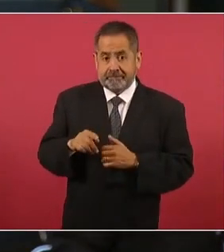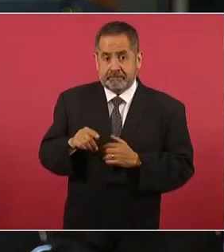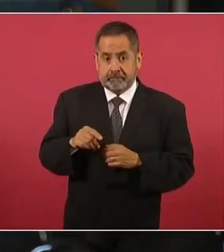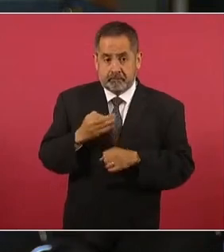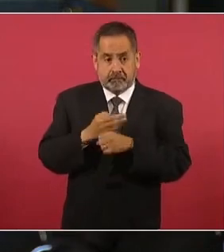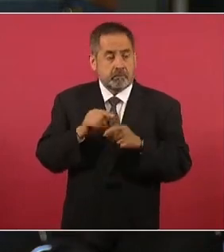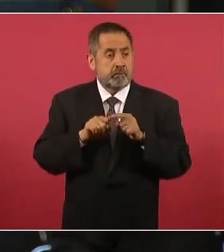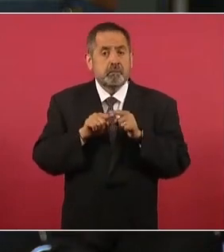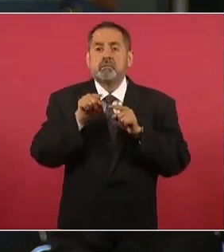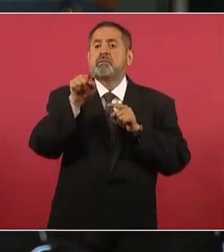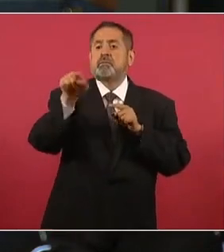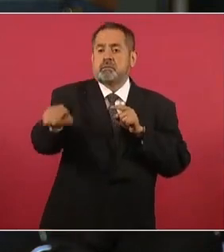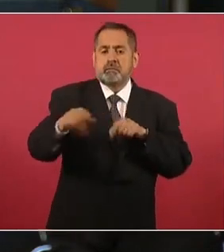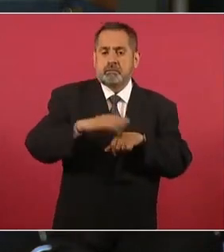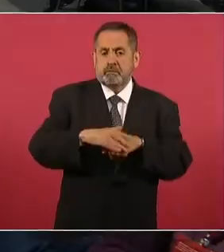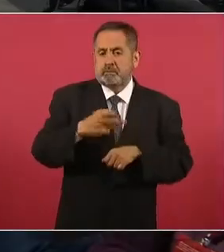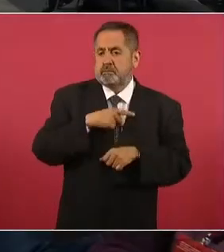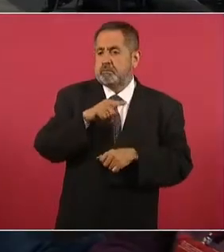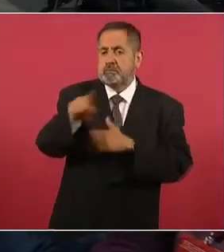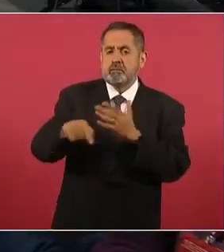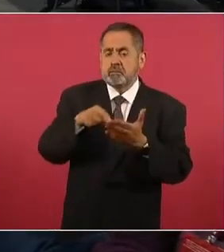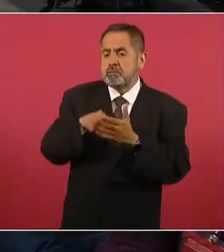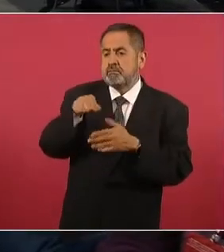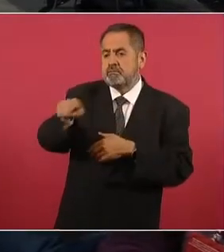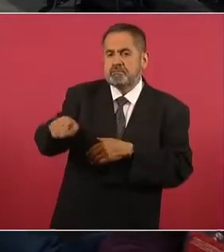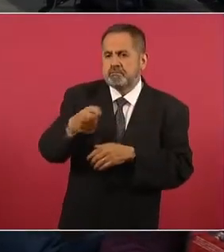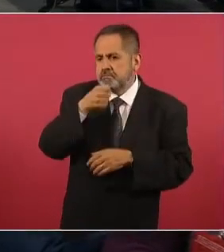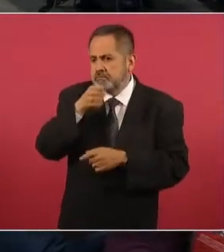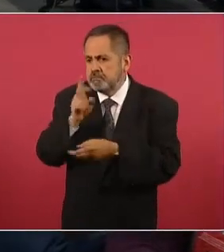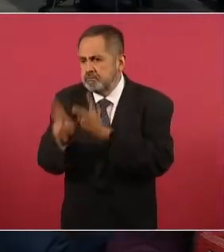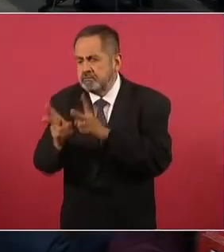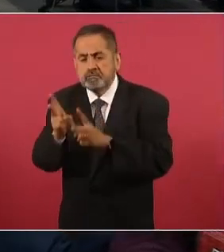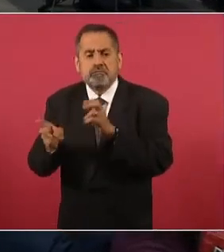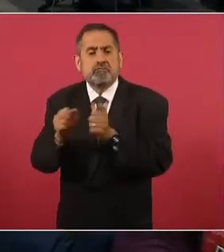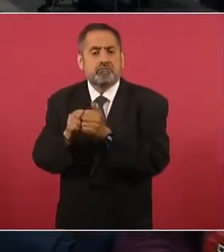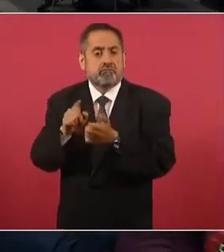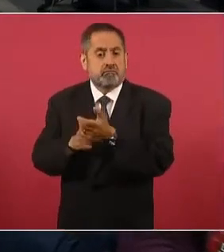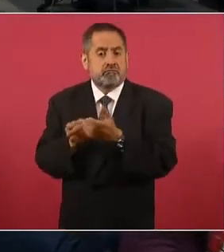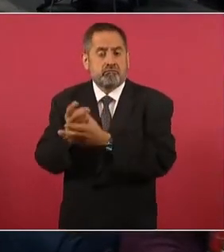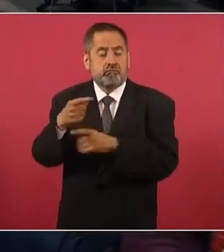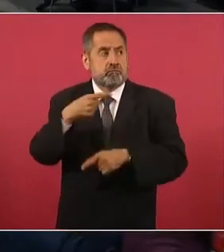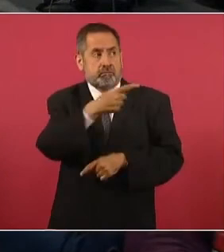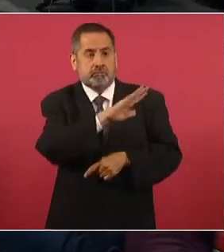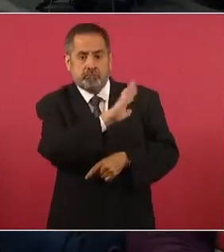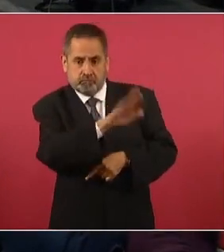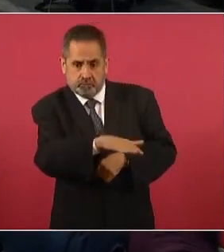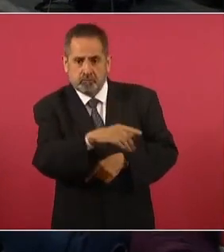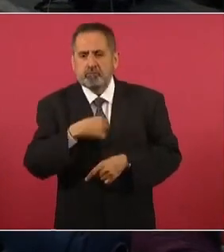a uno de los rincones más pobres de México a entrevistar a una familia de uno de los fallecidos,